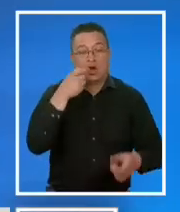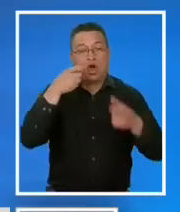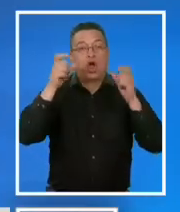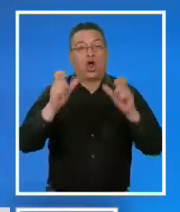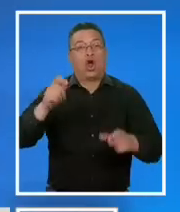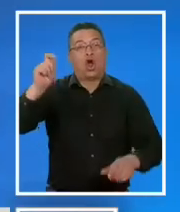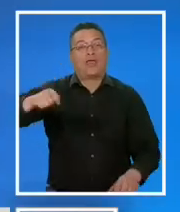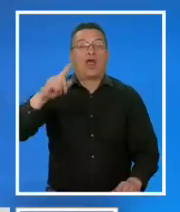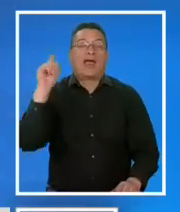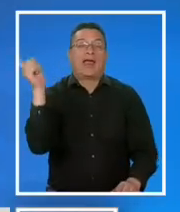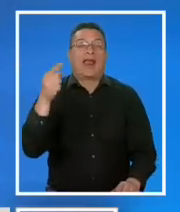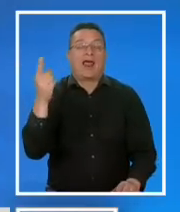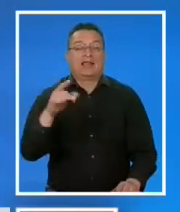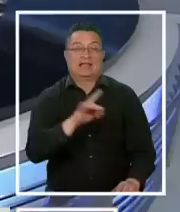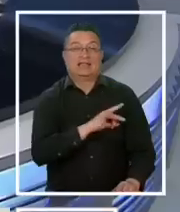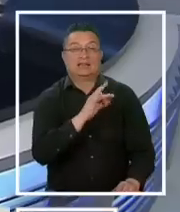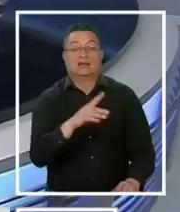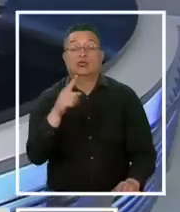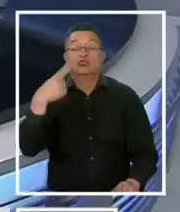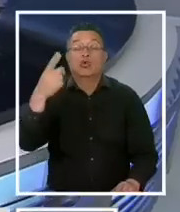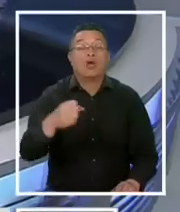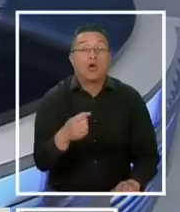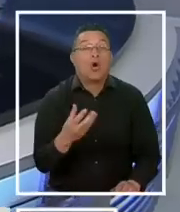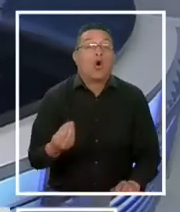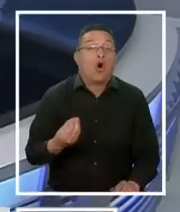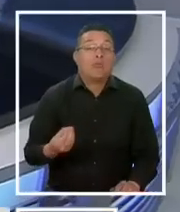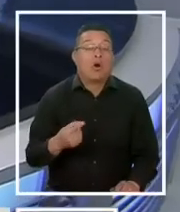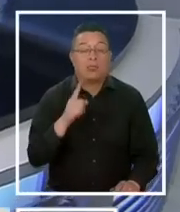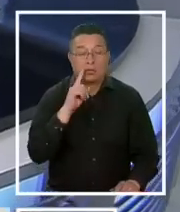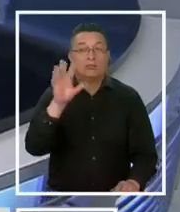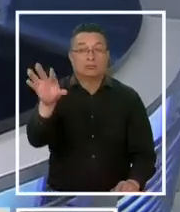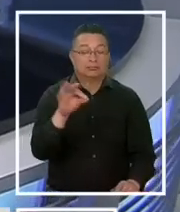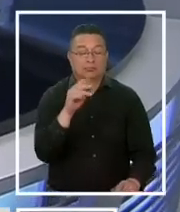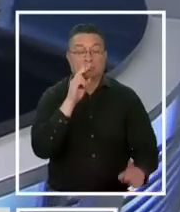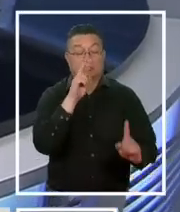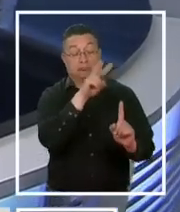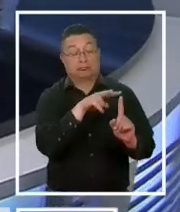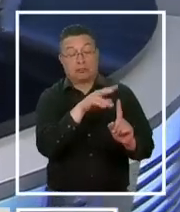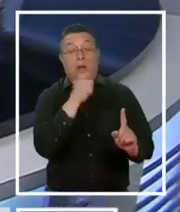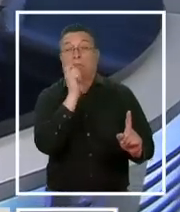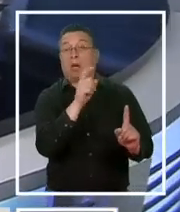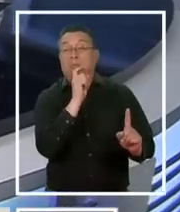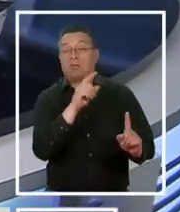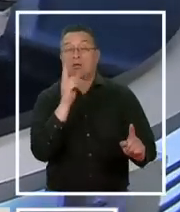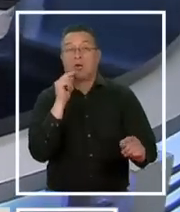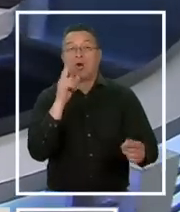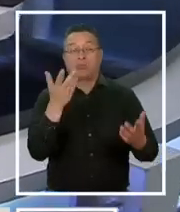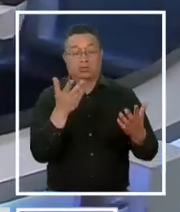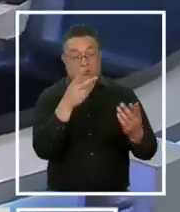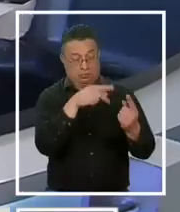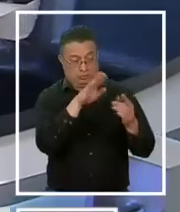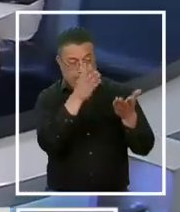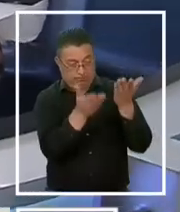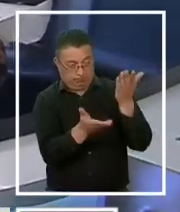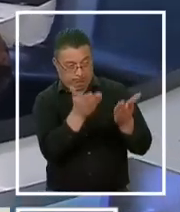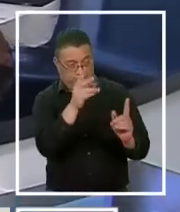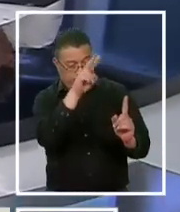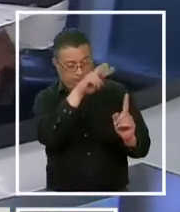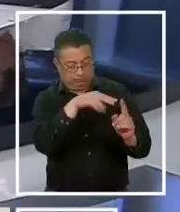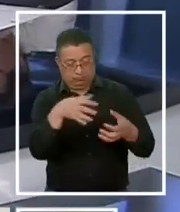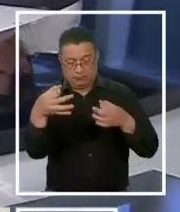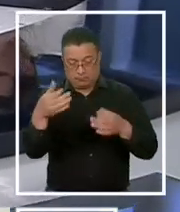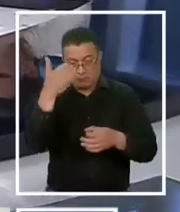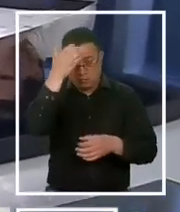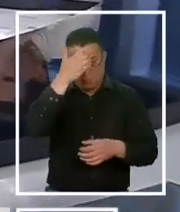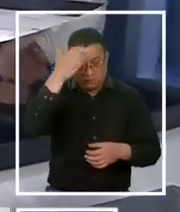contralor general de la república que viene el otro año si finalmente son sometidos al escarnio porque una cosa es la ponderación que tú hagas de sus antecedentes